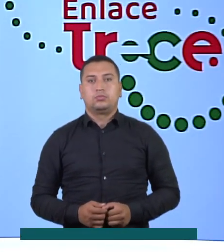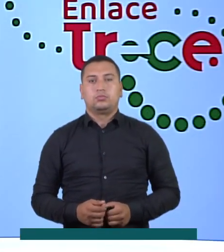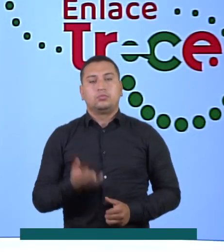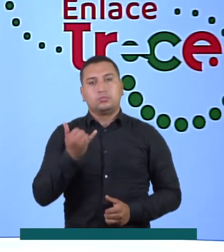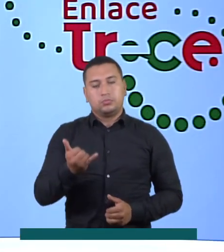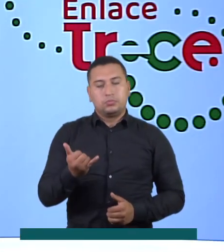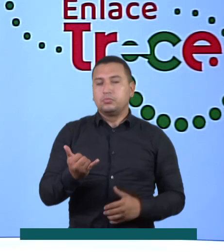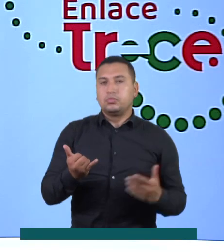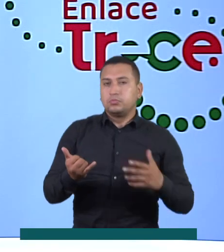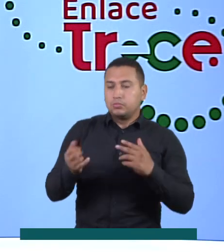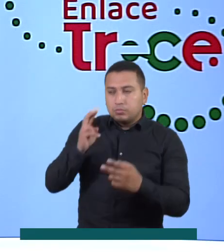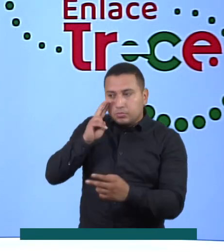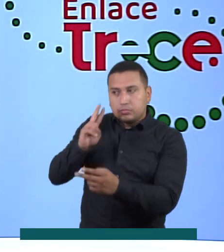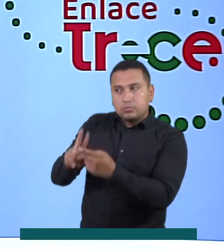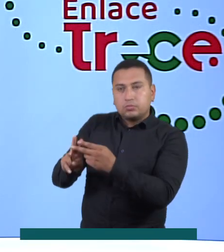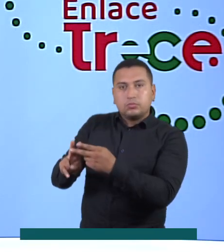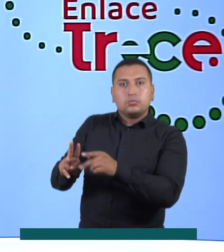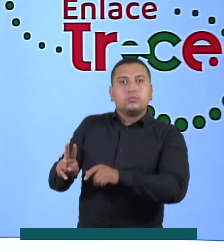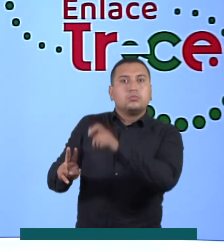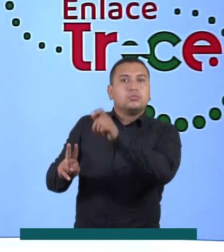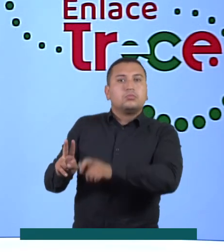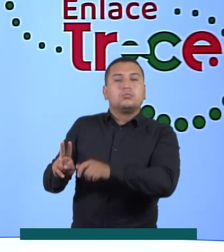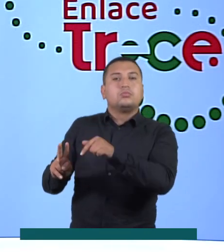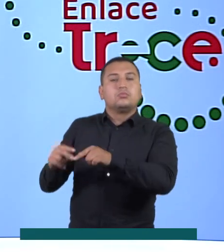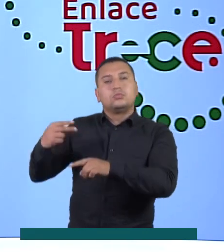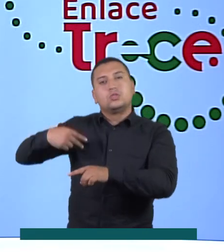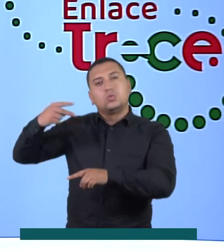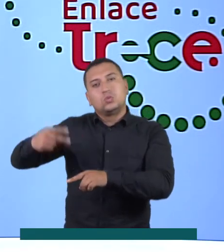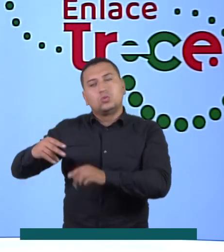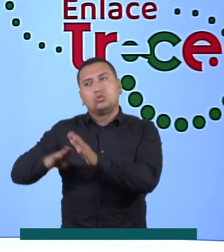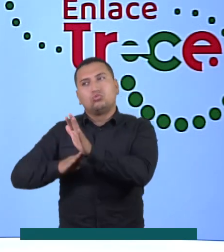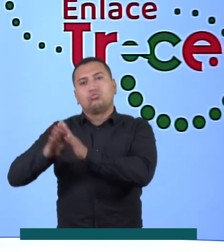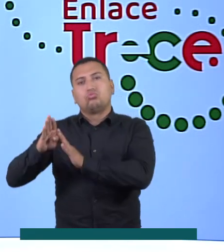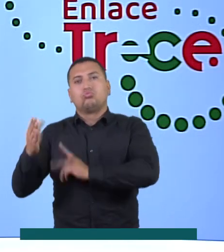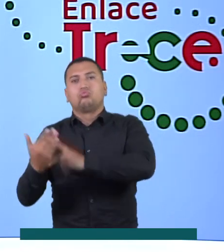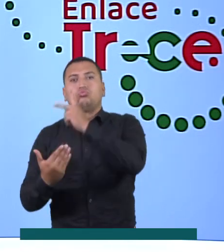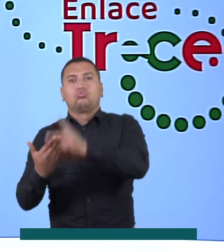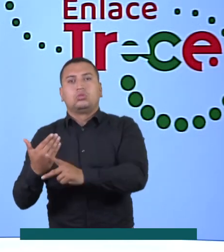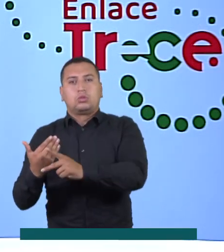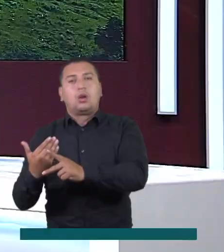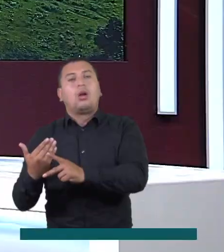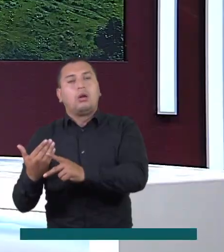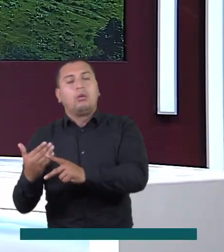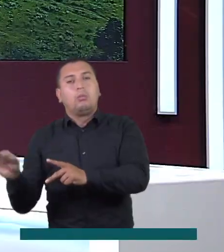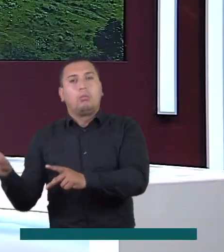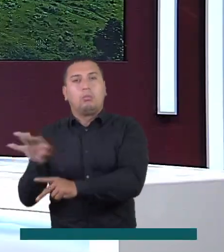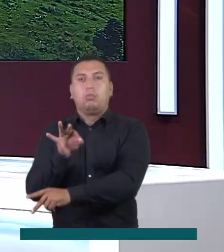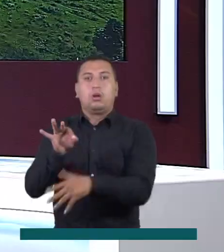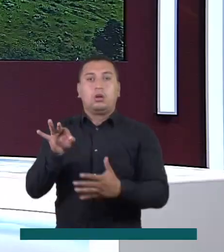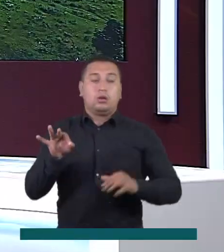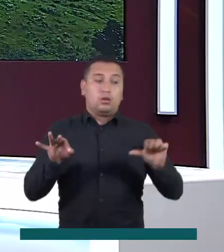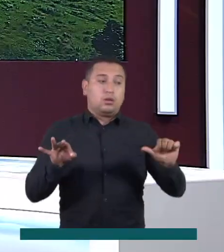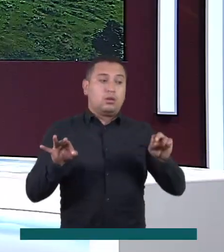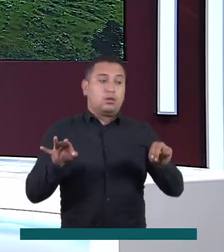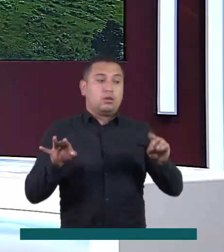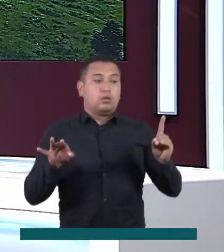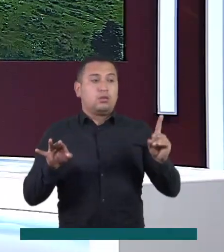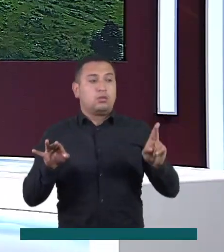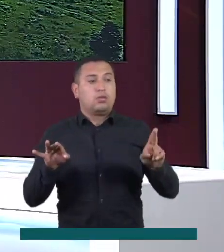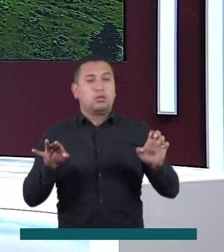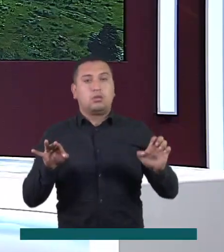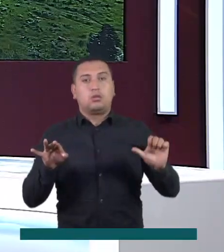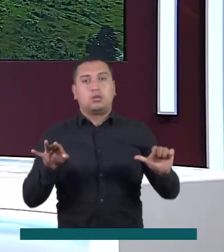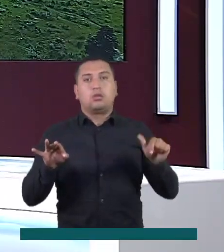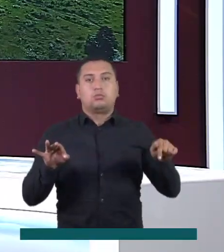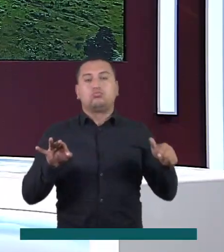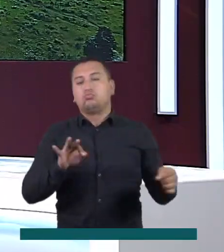Conozcamos las historias de quienes hacen crecer al país con sus ideas emprendedoras en nuestras regiones. Andrea Reynosa nos muestra el trabajo de una madre